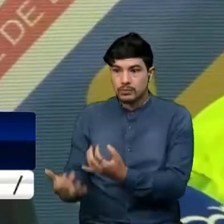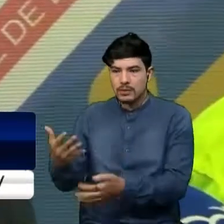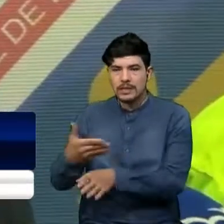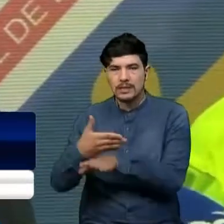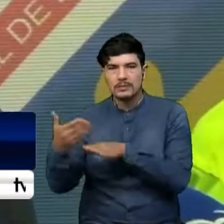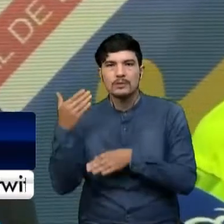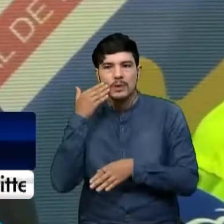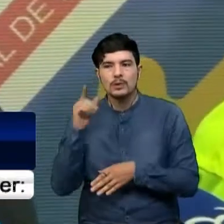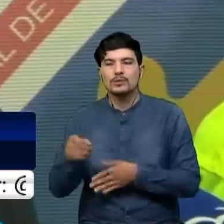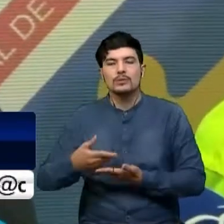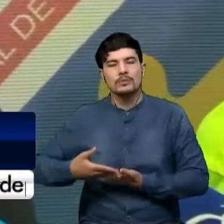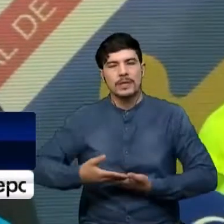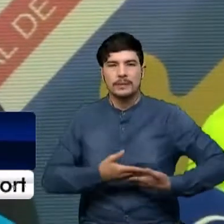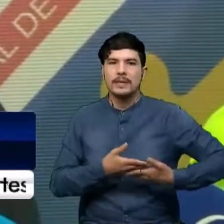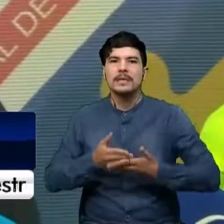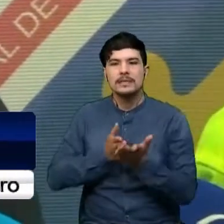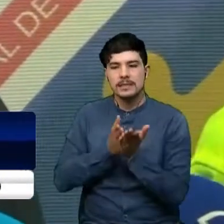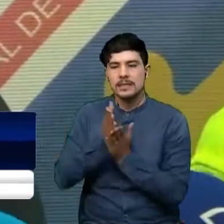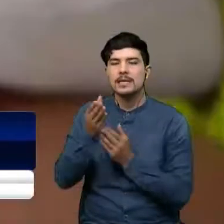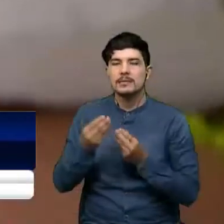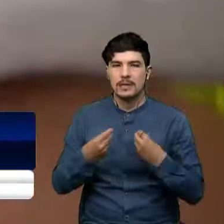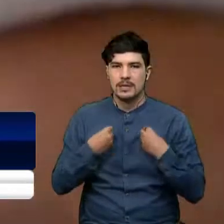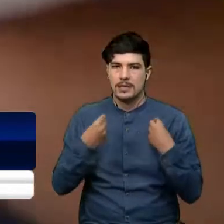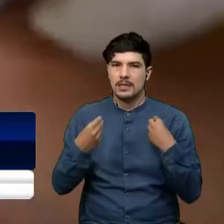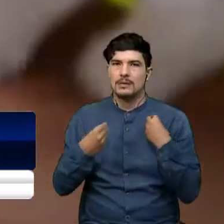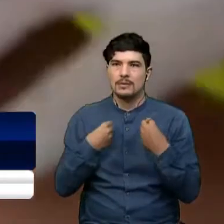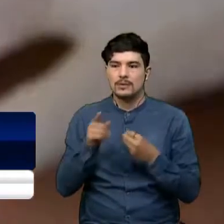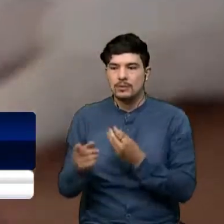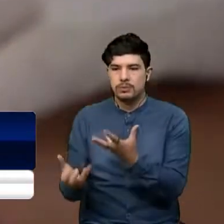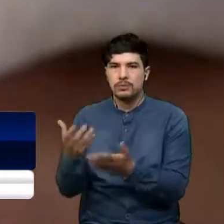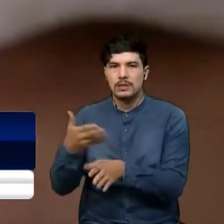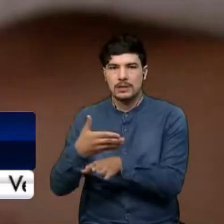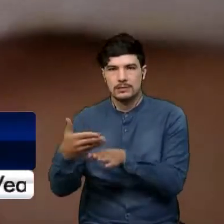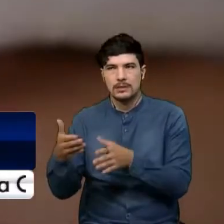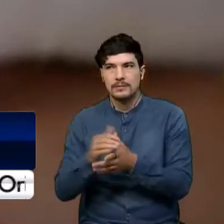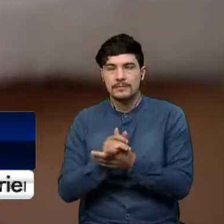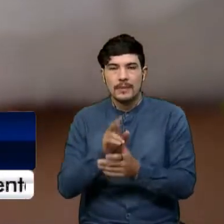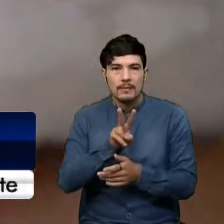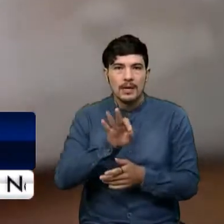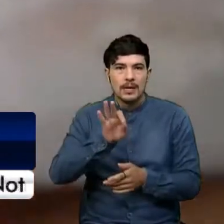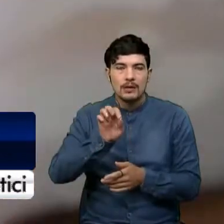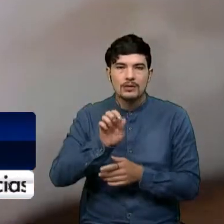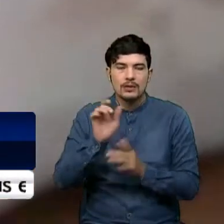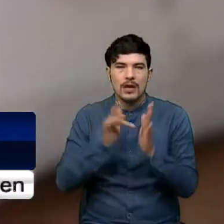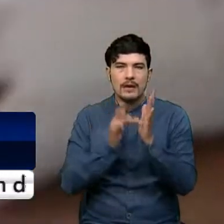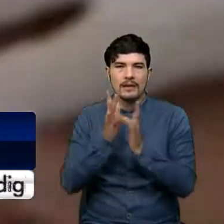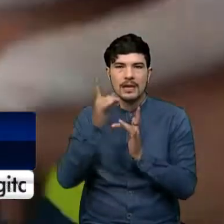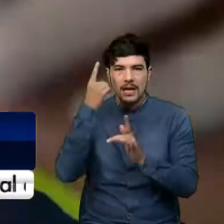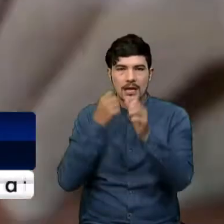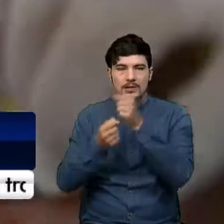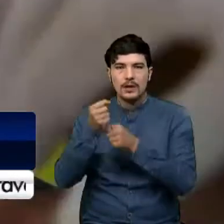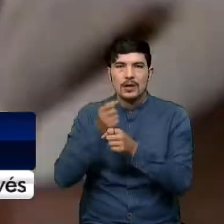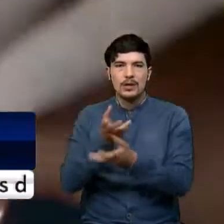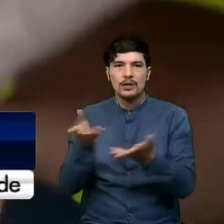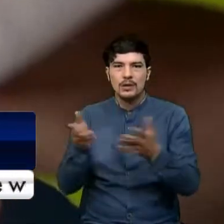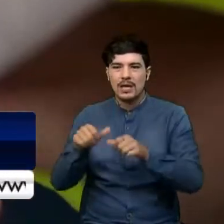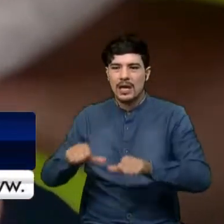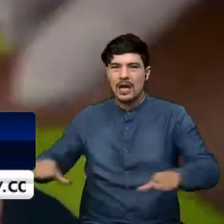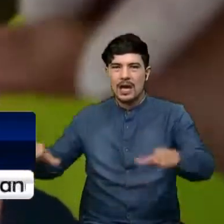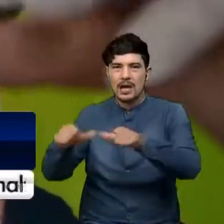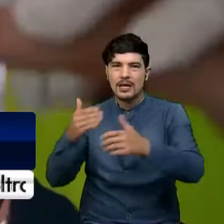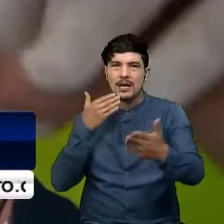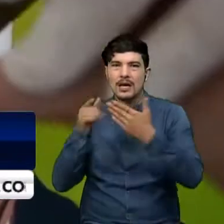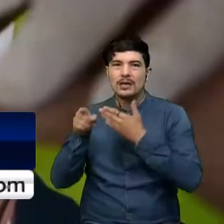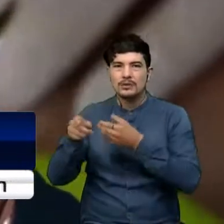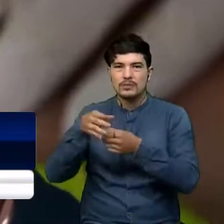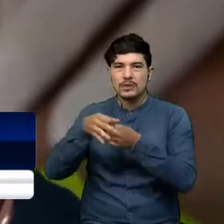posterior al nacimiento. Los hechos sucedieron el 28 de abril del año anterior en área rural del municipio de